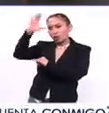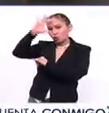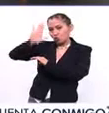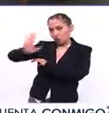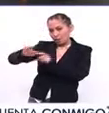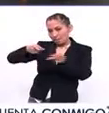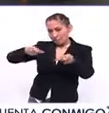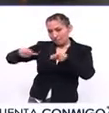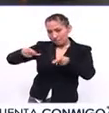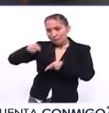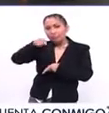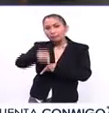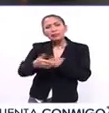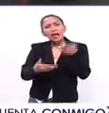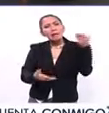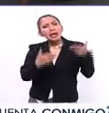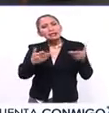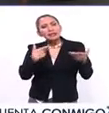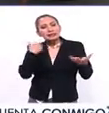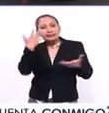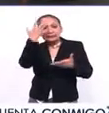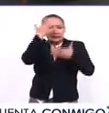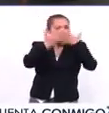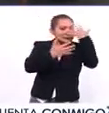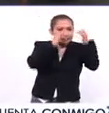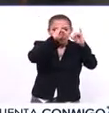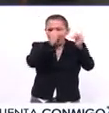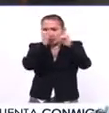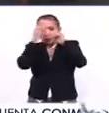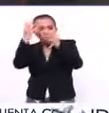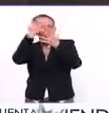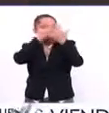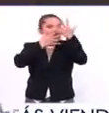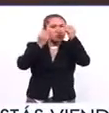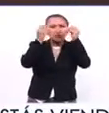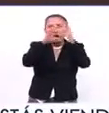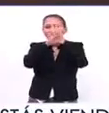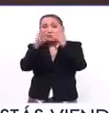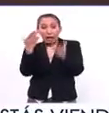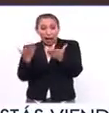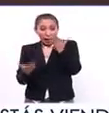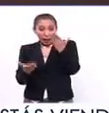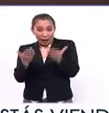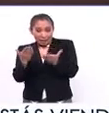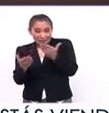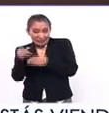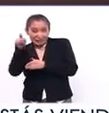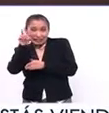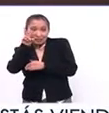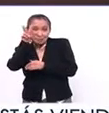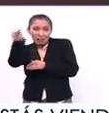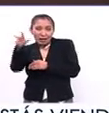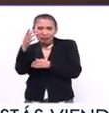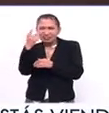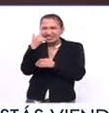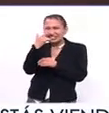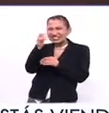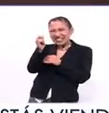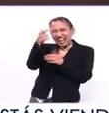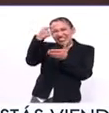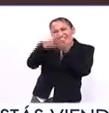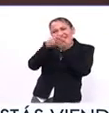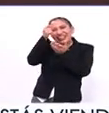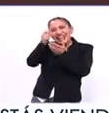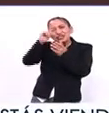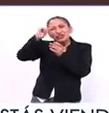Cultura. A veces el vértigo por el exceso de imágenes, en ocasiones el misterio contenido